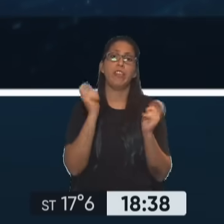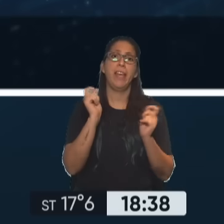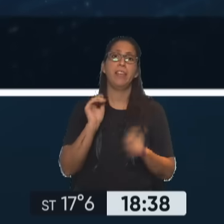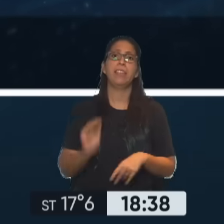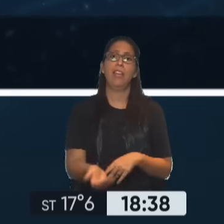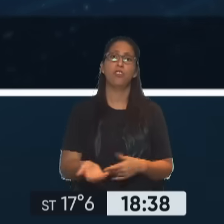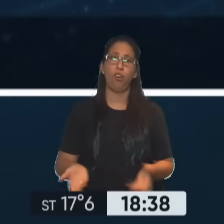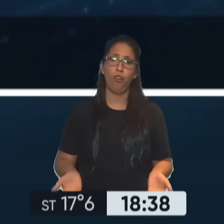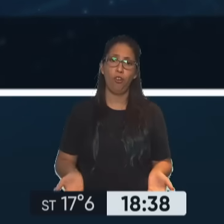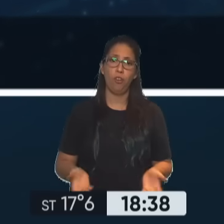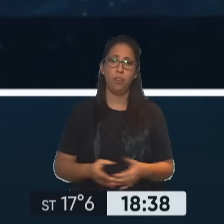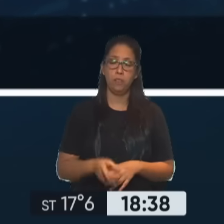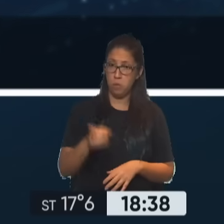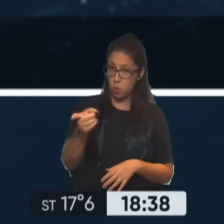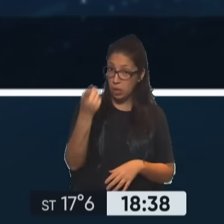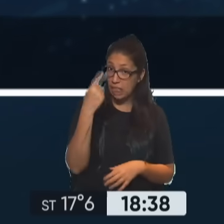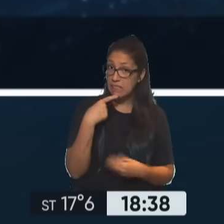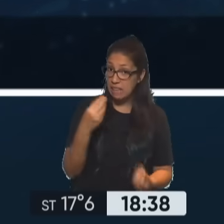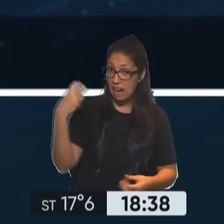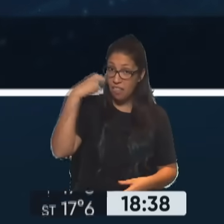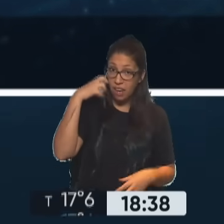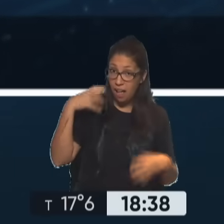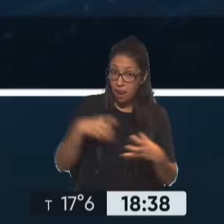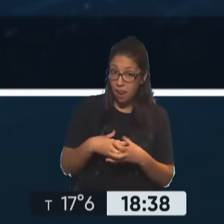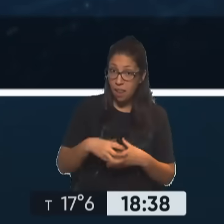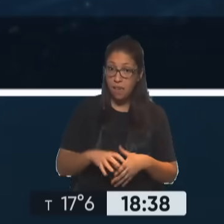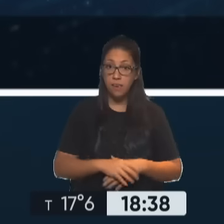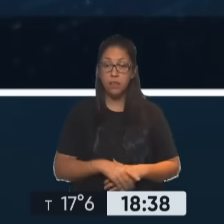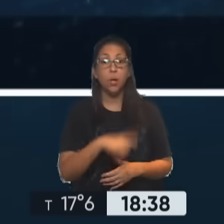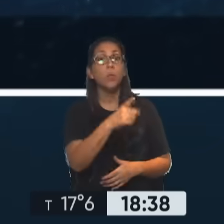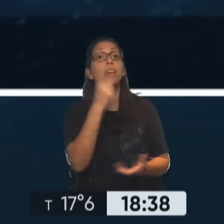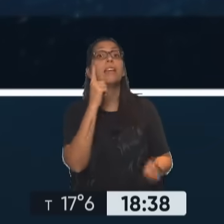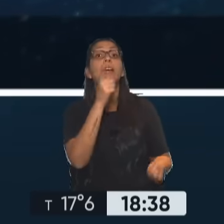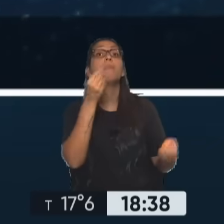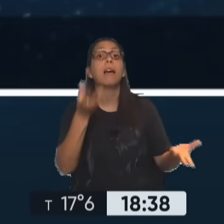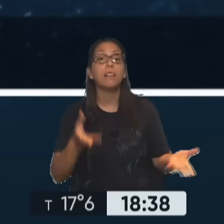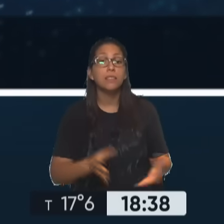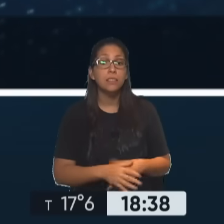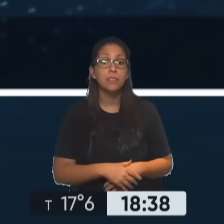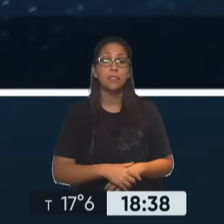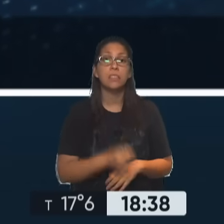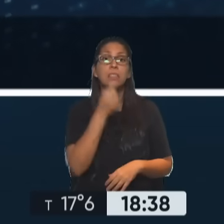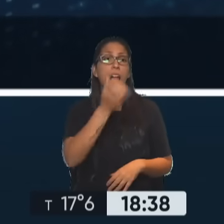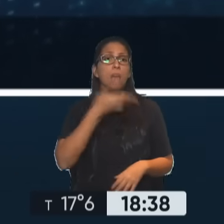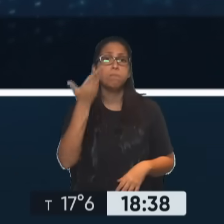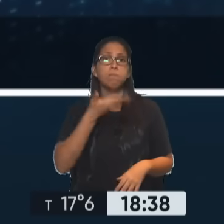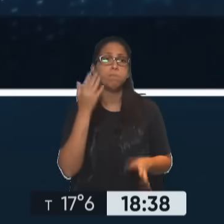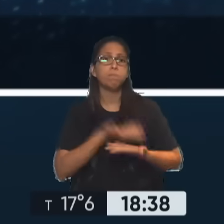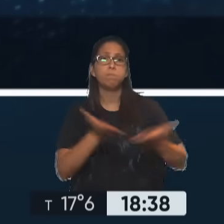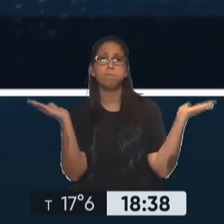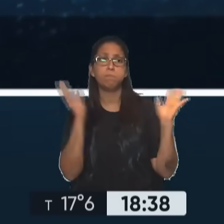traicionaron. Para usted los radicales. ¿Y a usted qué le parece si lo declararon públicamente?